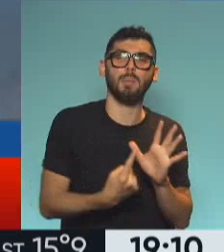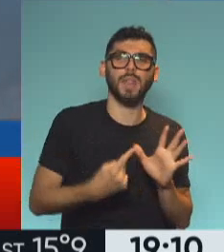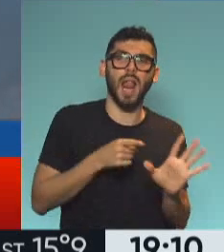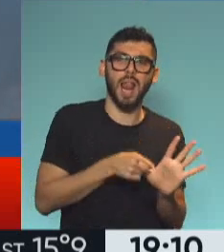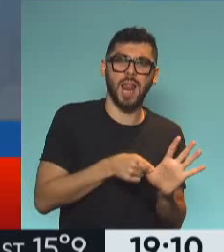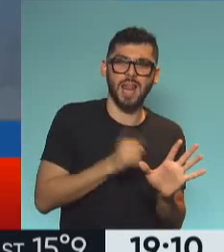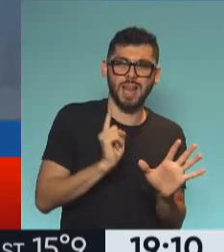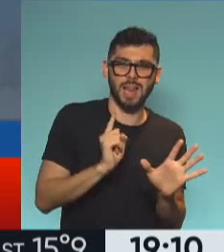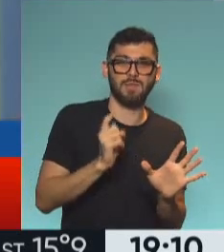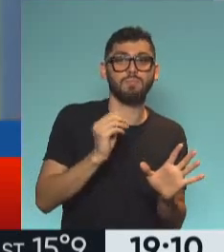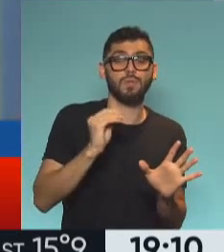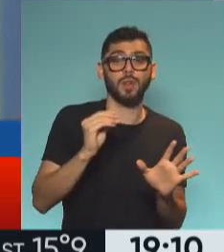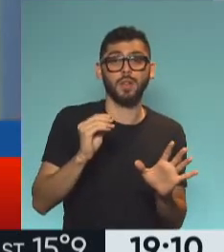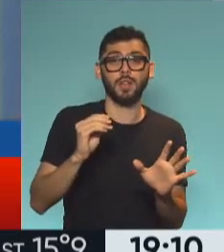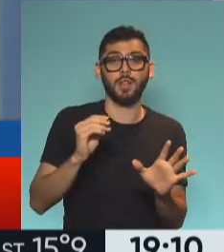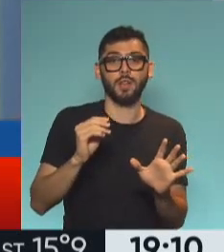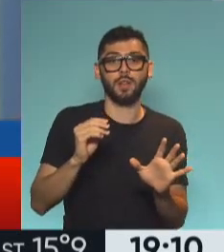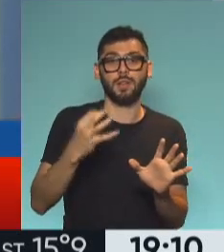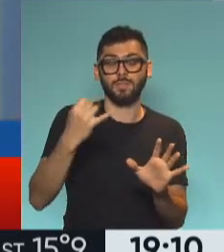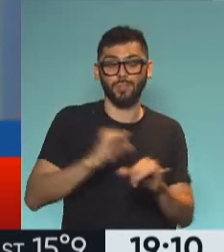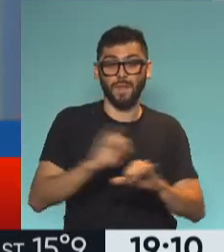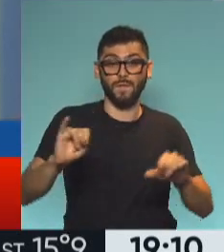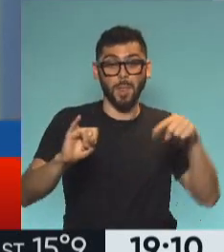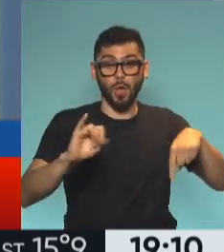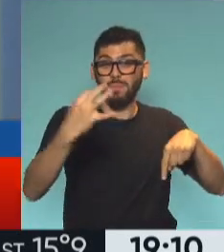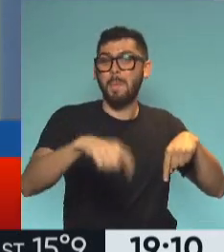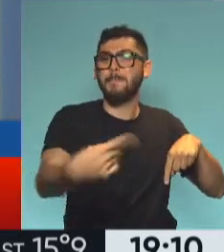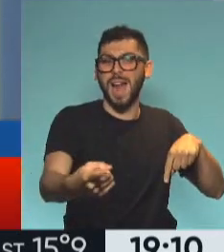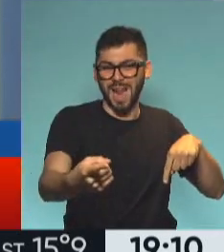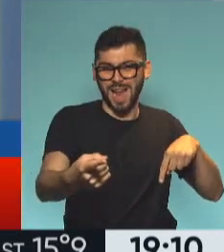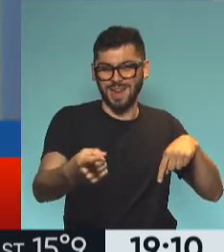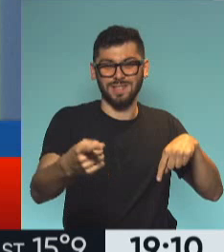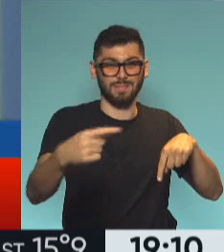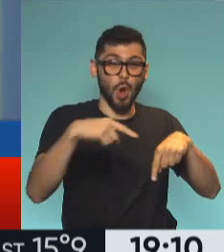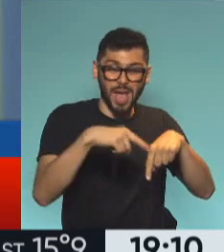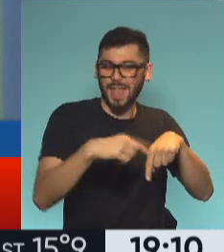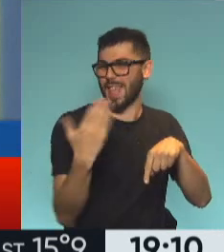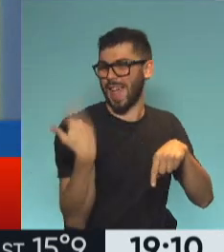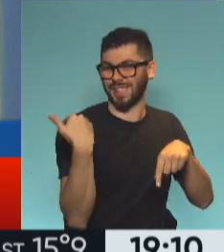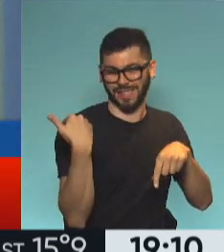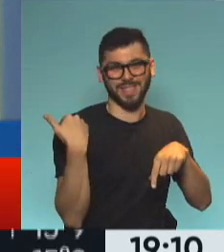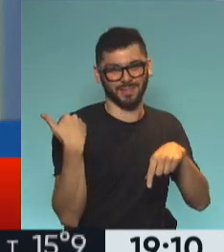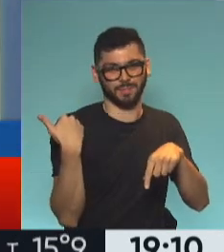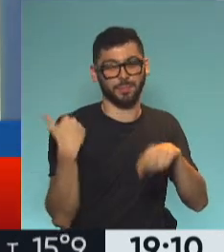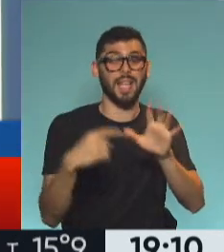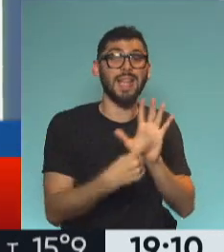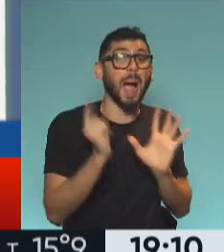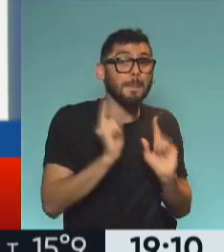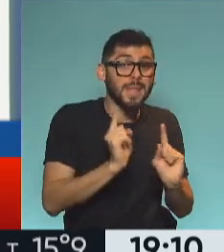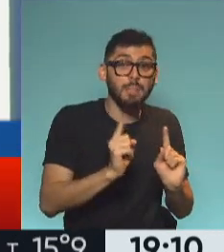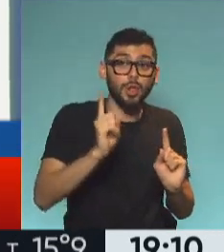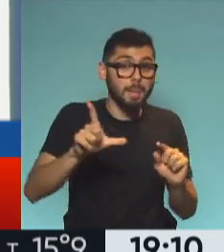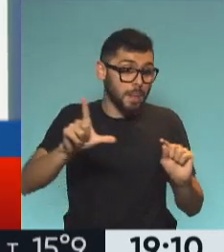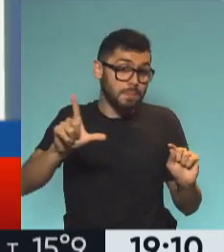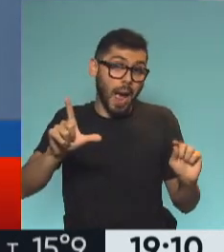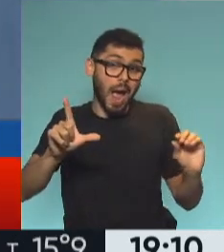porque el informe del día llega mañana en la mañana. Uh-huh. O sea que este es el número que tenía este ayer CABA, que también viene subiendo.